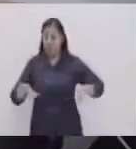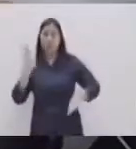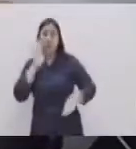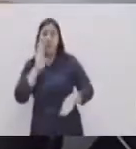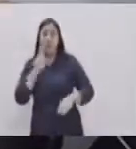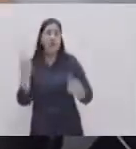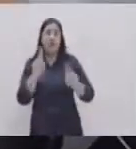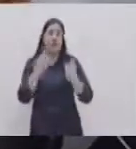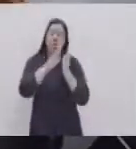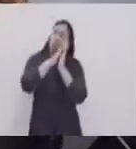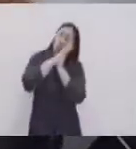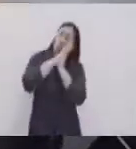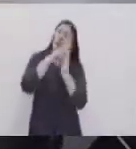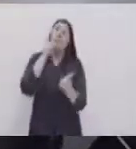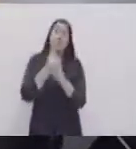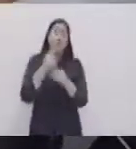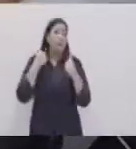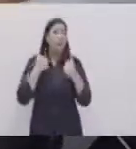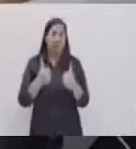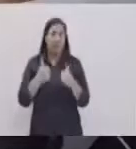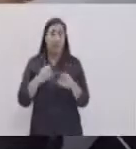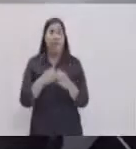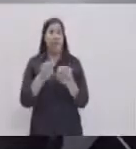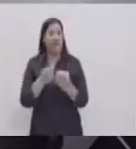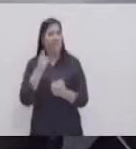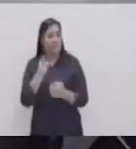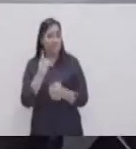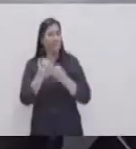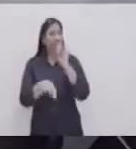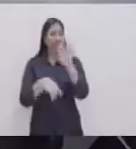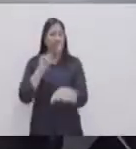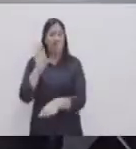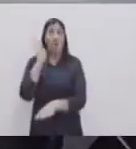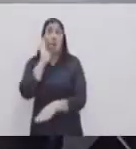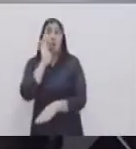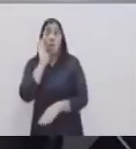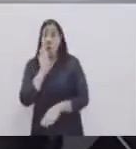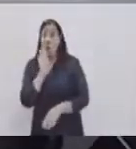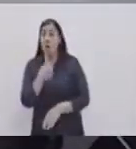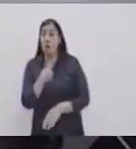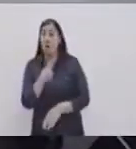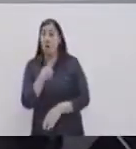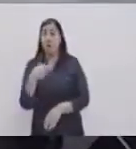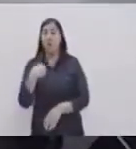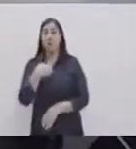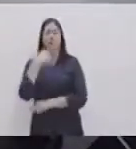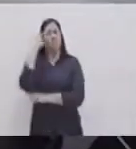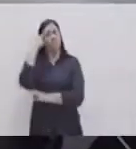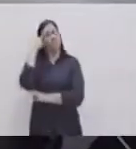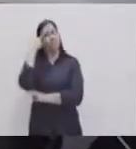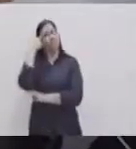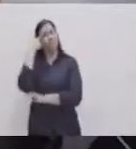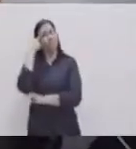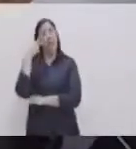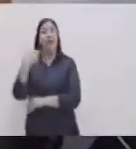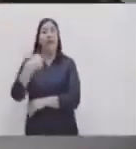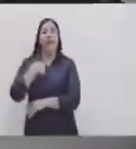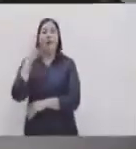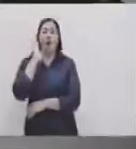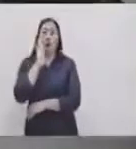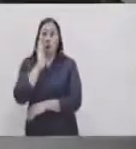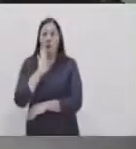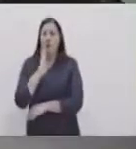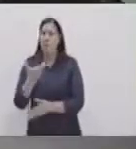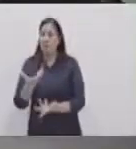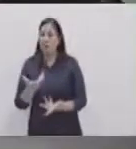como corresponde. Así que si los jóvenes casi siempre, cuando estamos nosotros, somos jovencitos, así como lo es